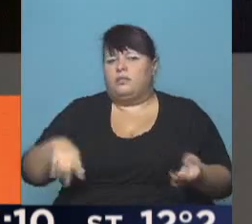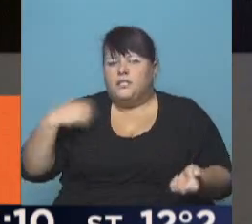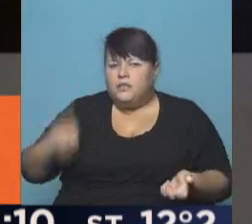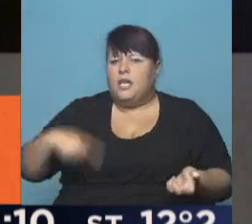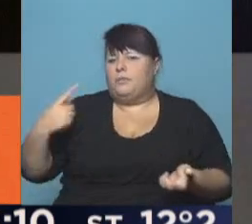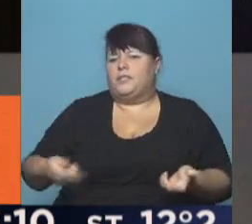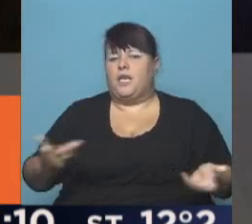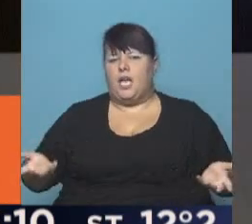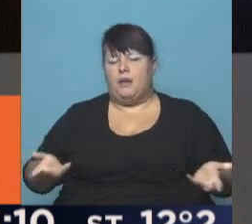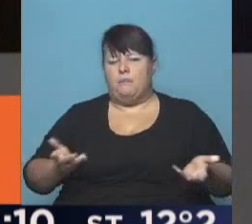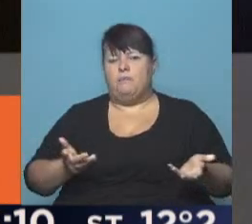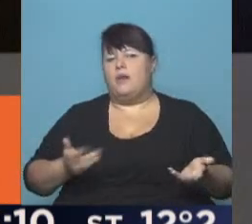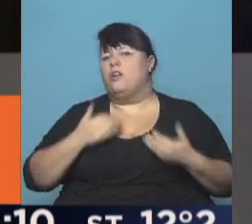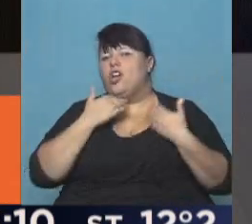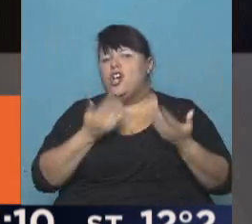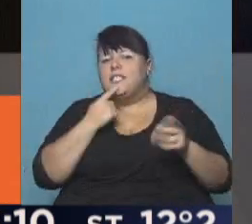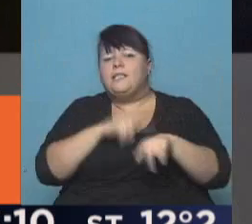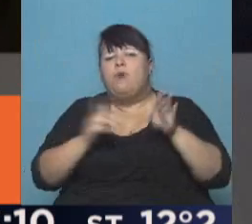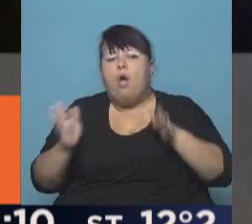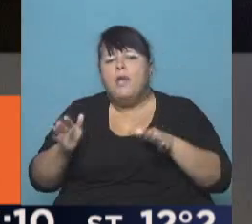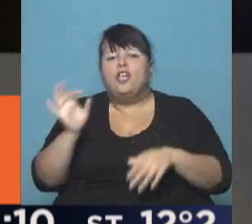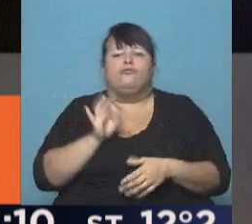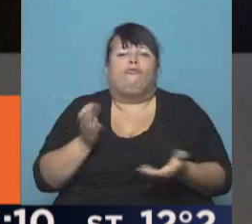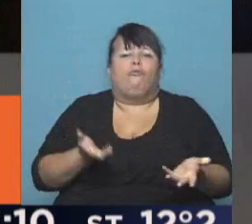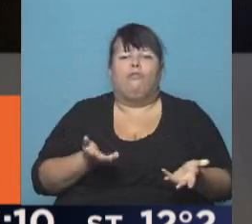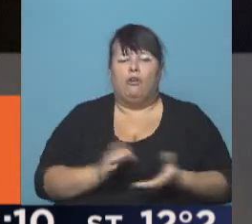constantemente son etapas